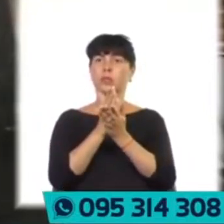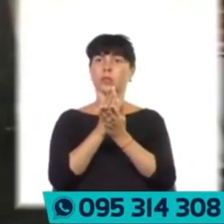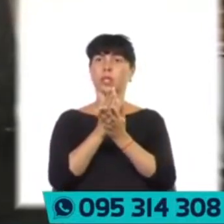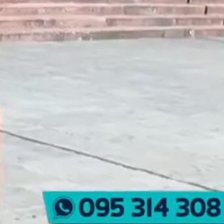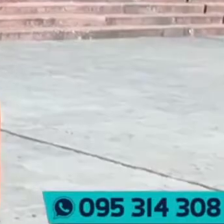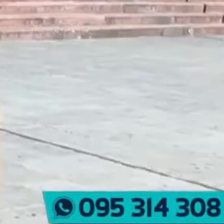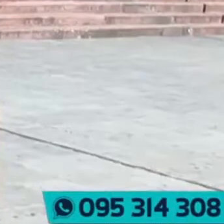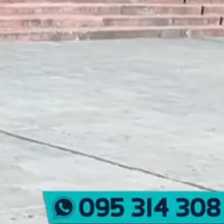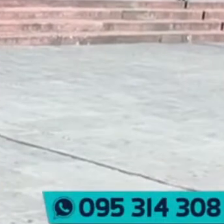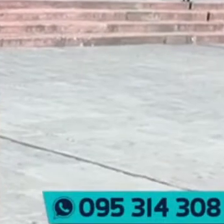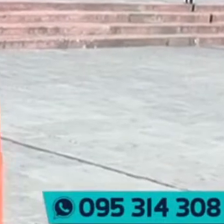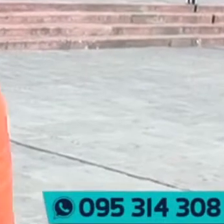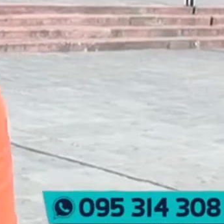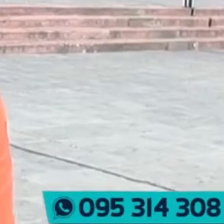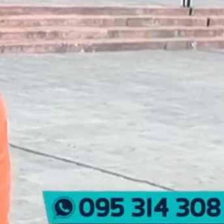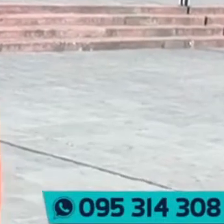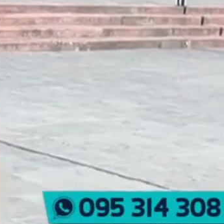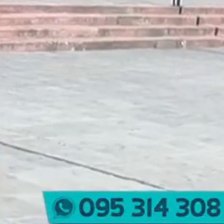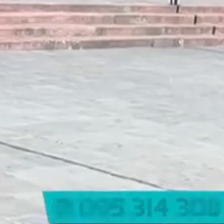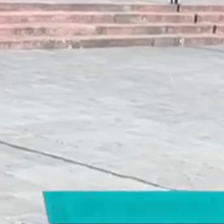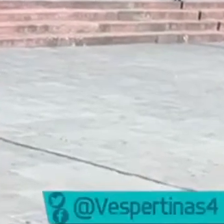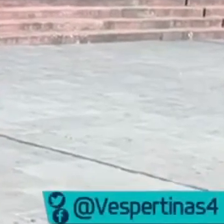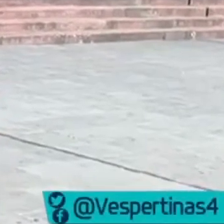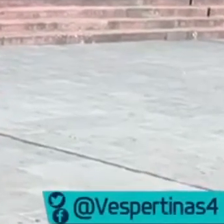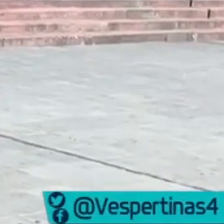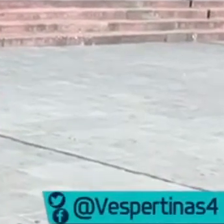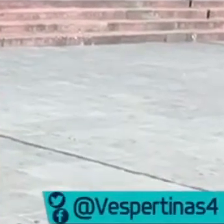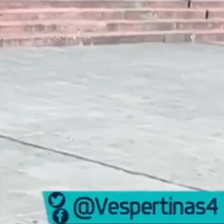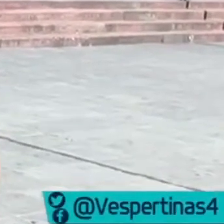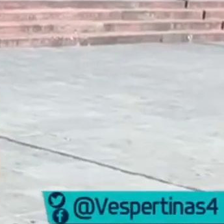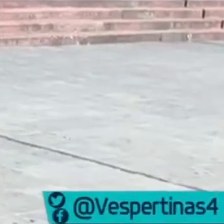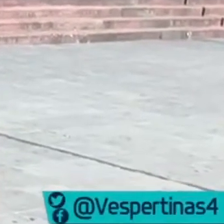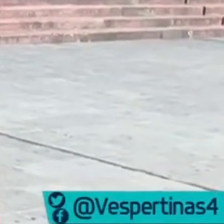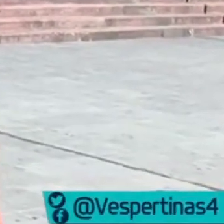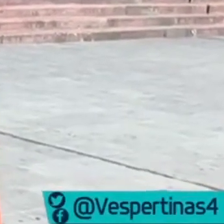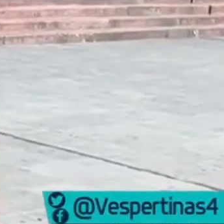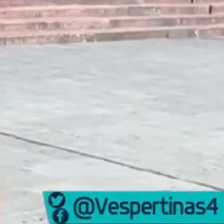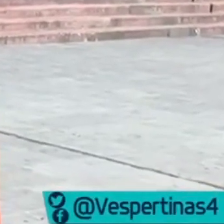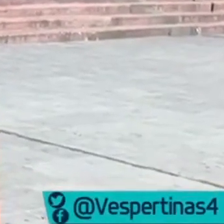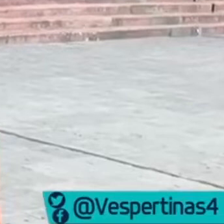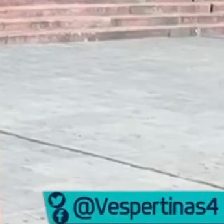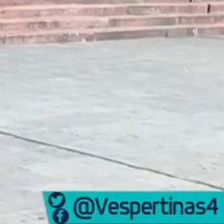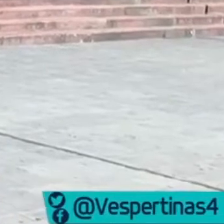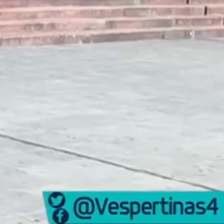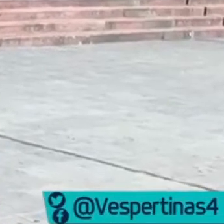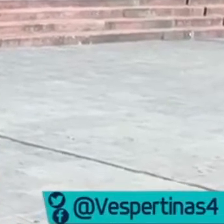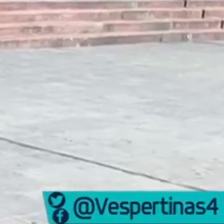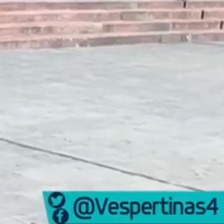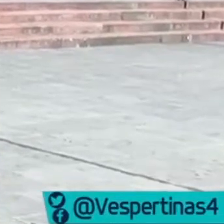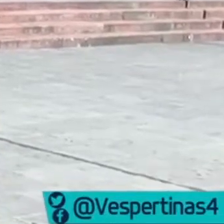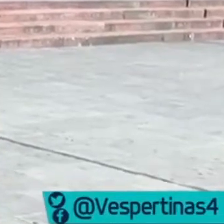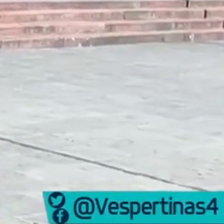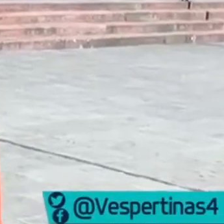lenguaje evoluciona permanentemente. Pero fíjate que cuando la Real Academia Española, la RAE, sí incorpora cosas